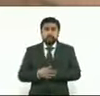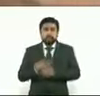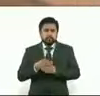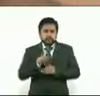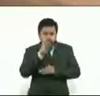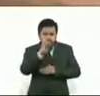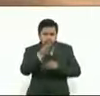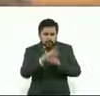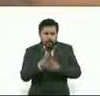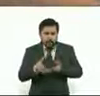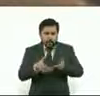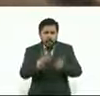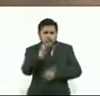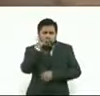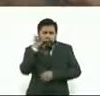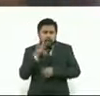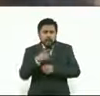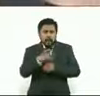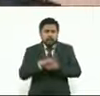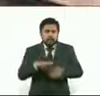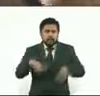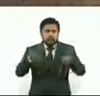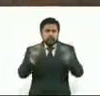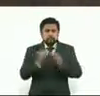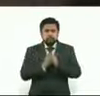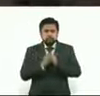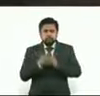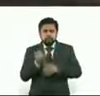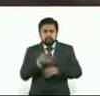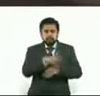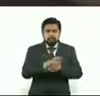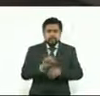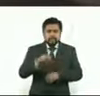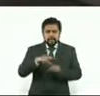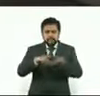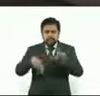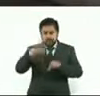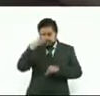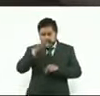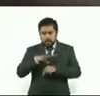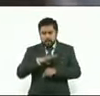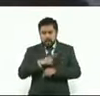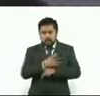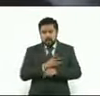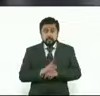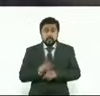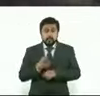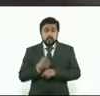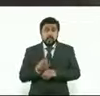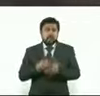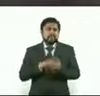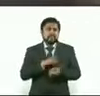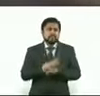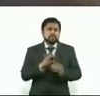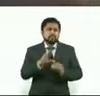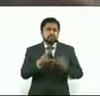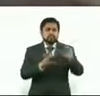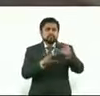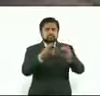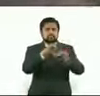ve el edificio de la Lotería Nacional, donde por cierto en sus instalaciones en los pisos altos